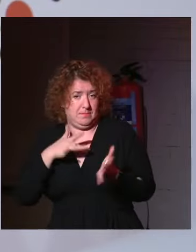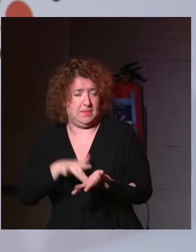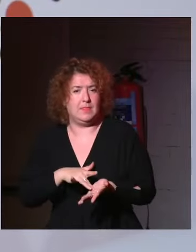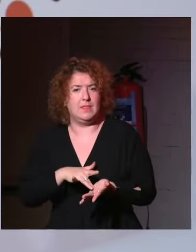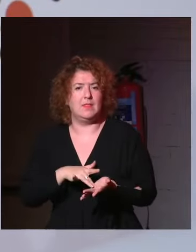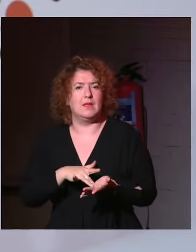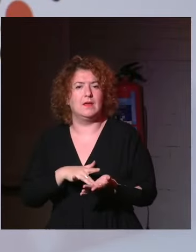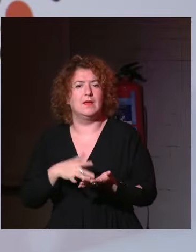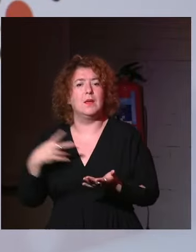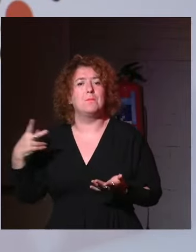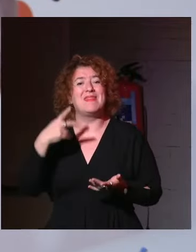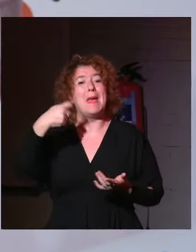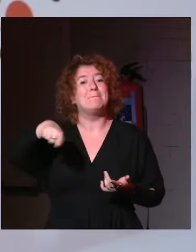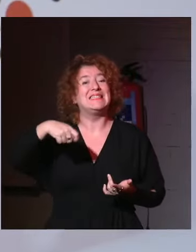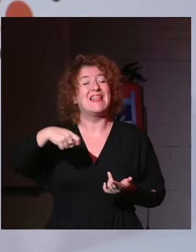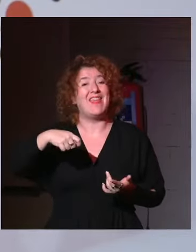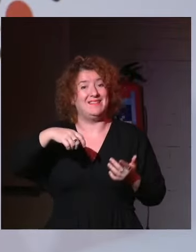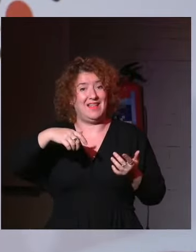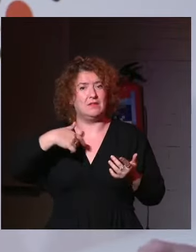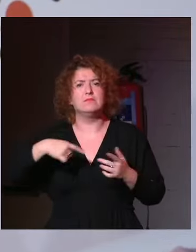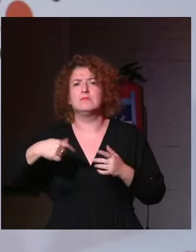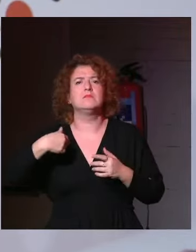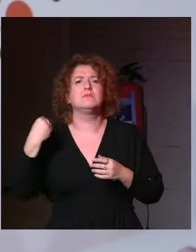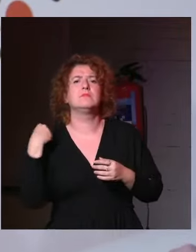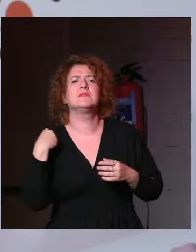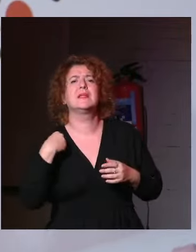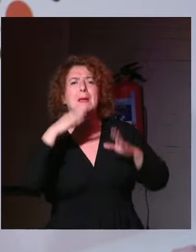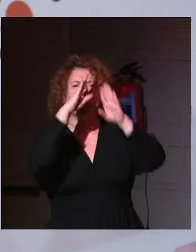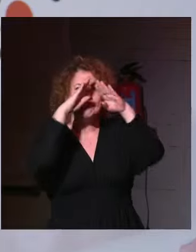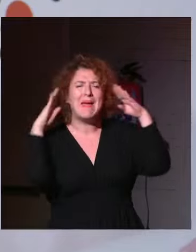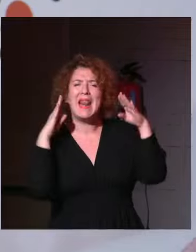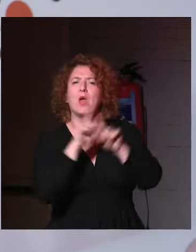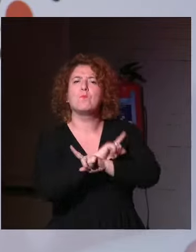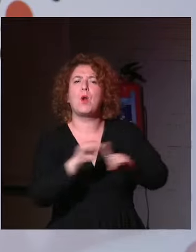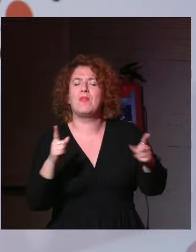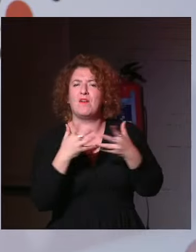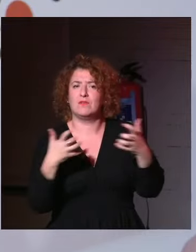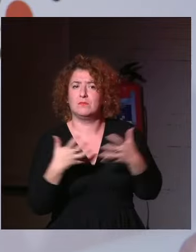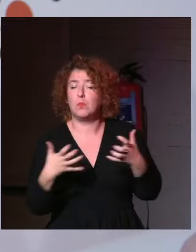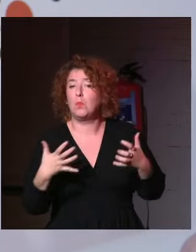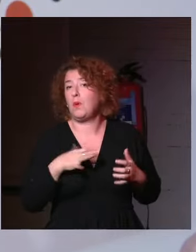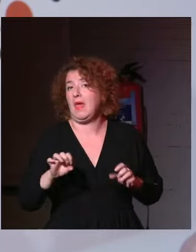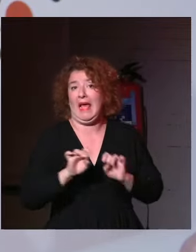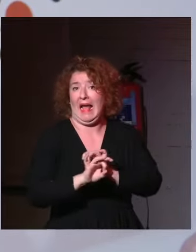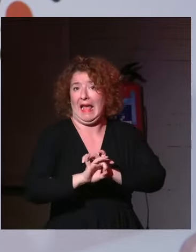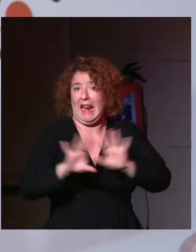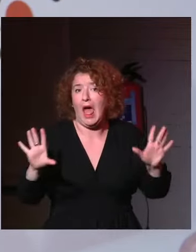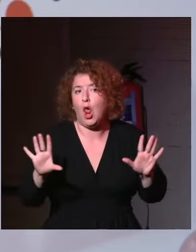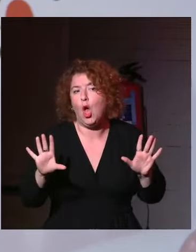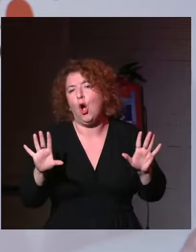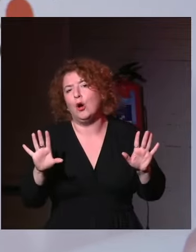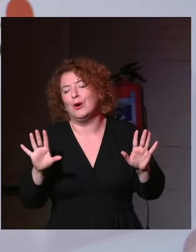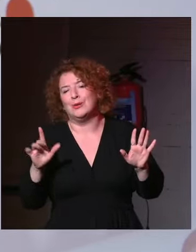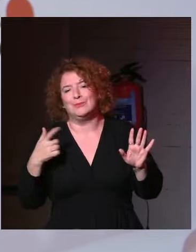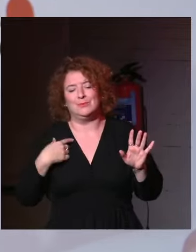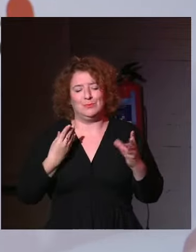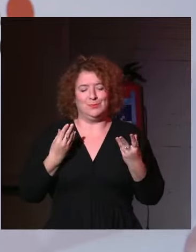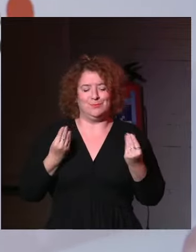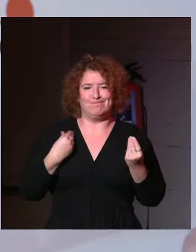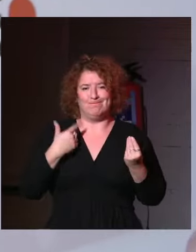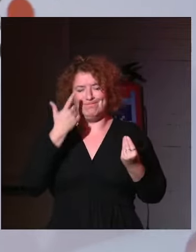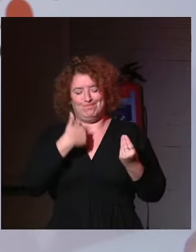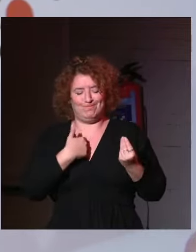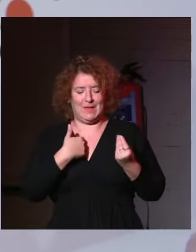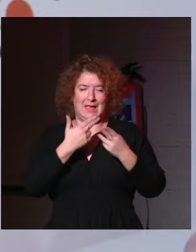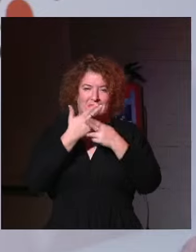la actual vicepresidenta para que deje de escribir sobre mi ley o sea la censura puede ser hipere explícita pero también te autocensura por distintas formas de